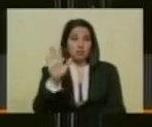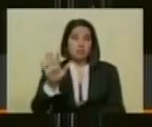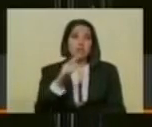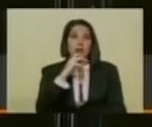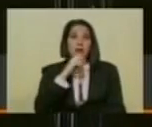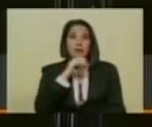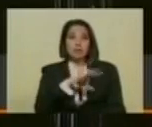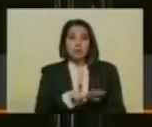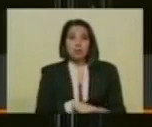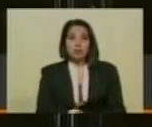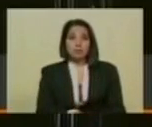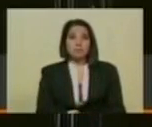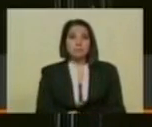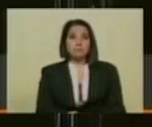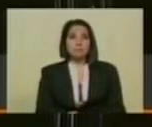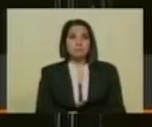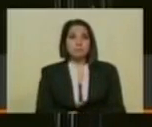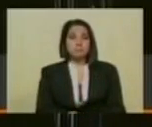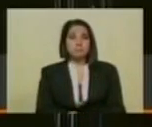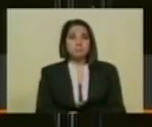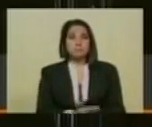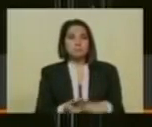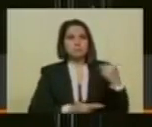varias décadas, quizás varios siglos.